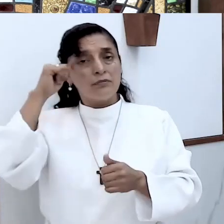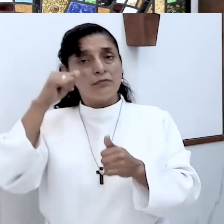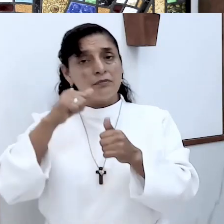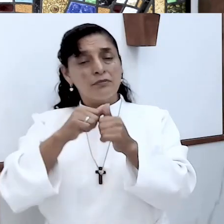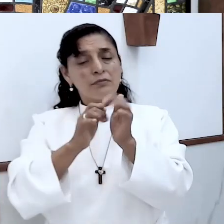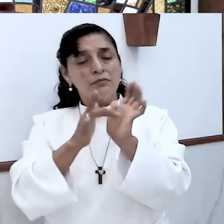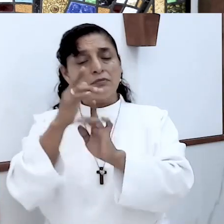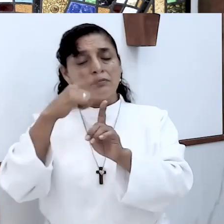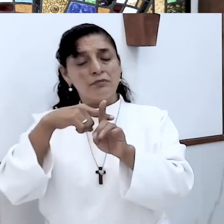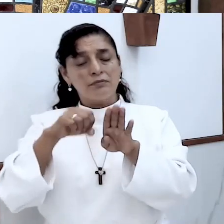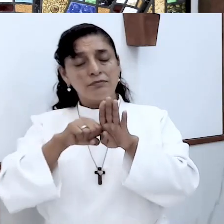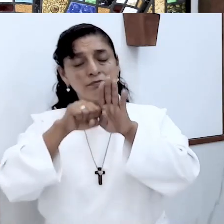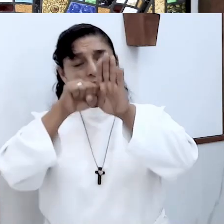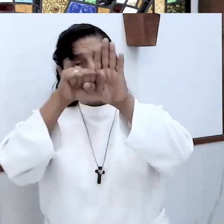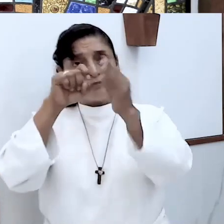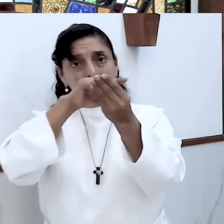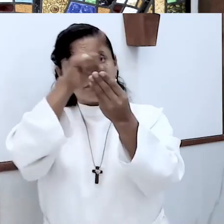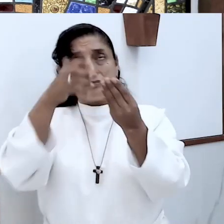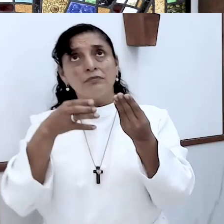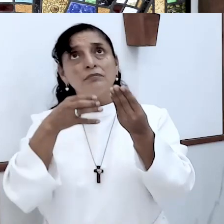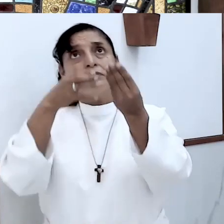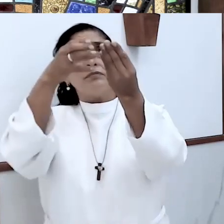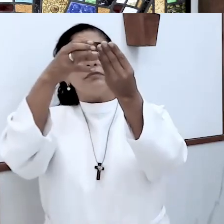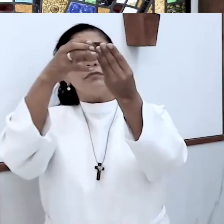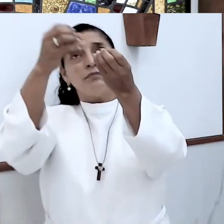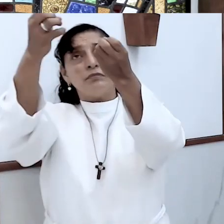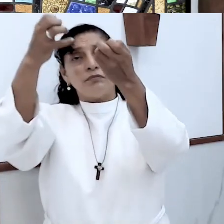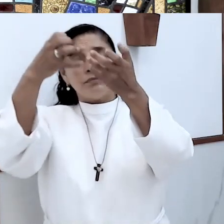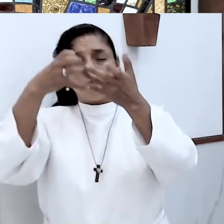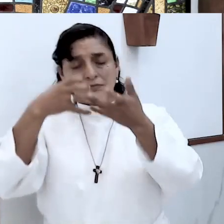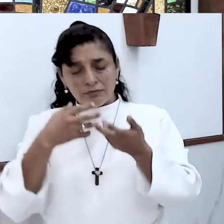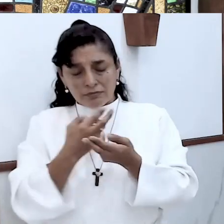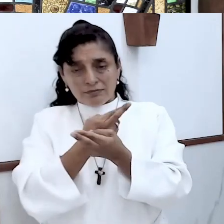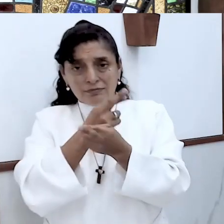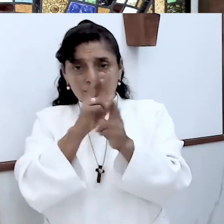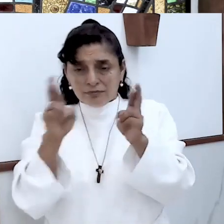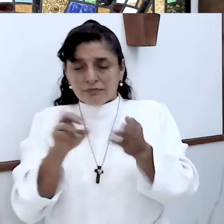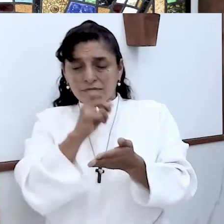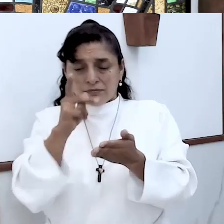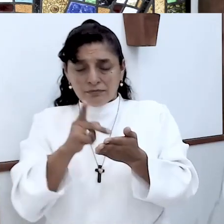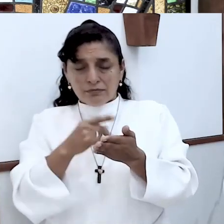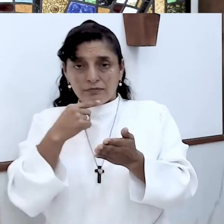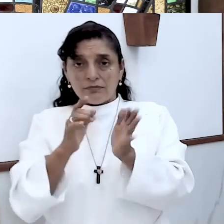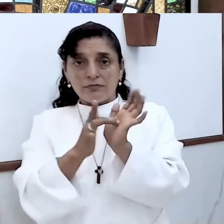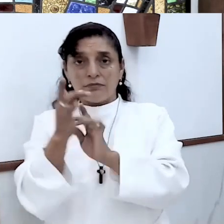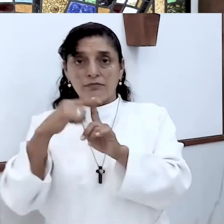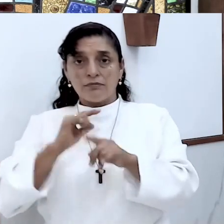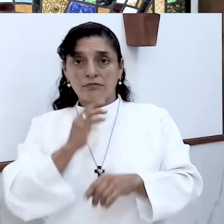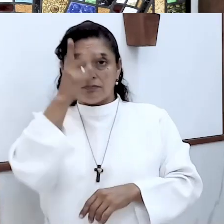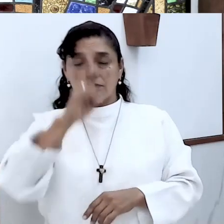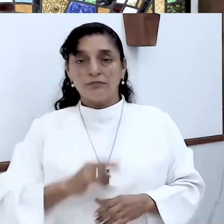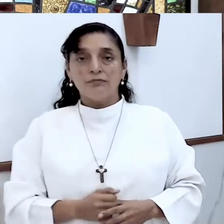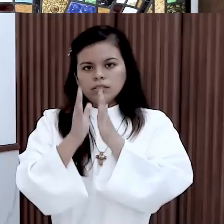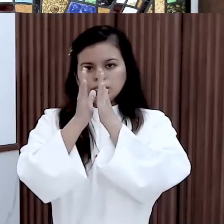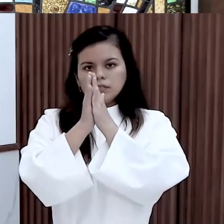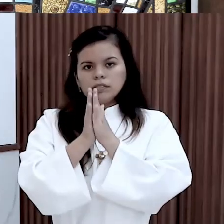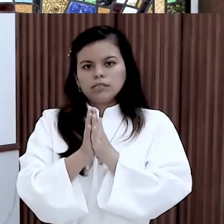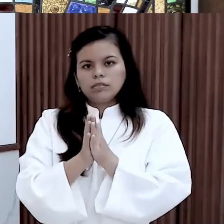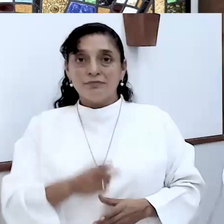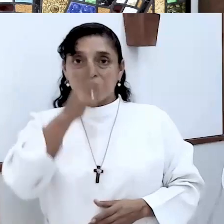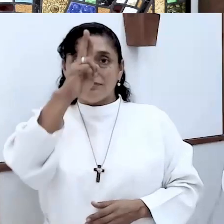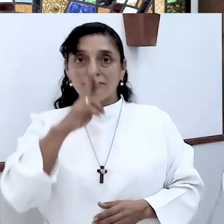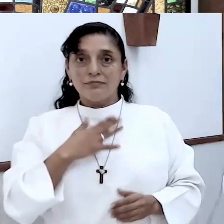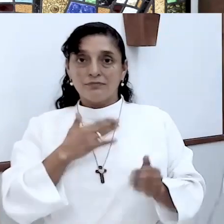de ese sacrificio, se realiza la obra de nuestra redención. Por Jesucristo nuestro Señor. Amén.